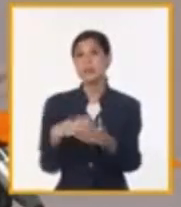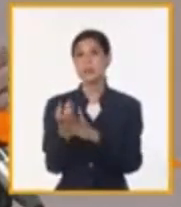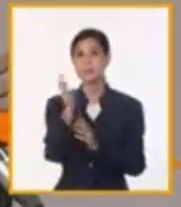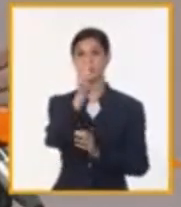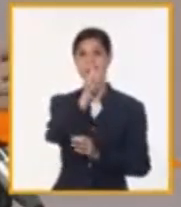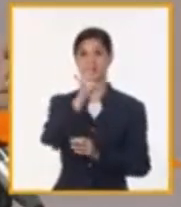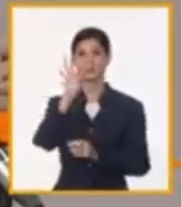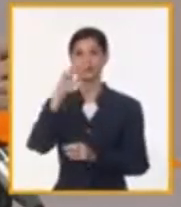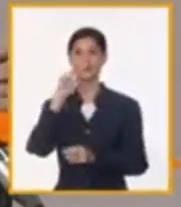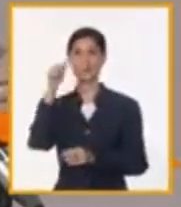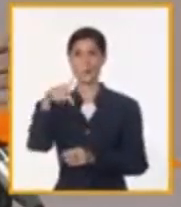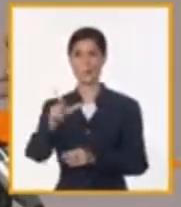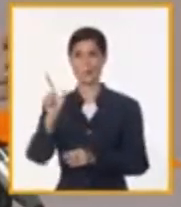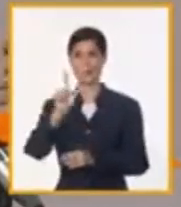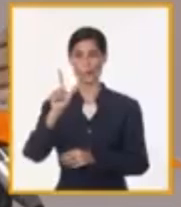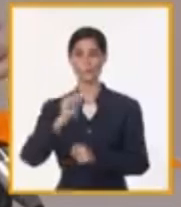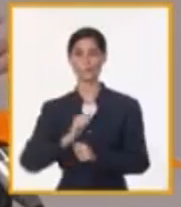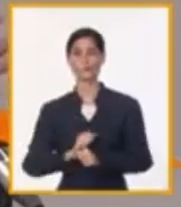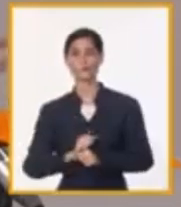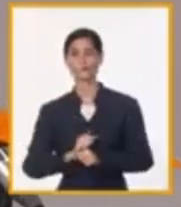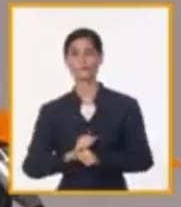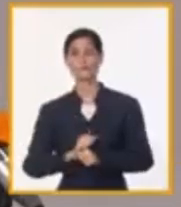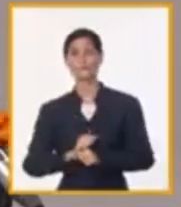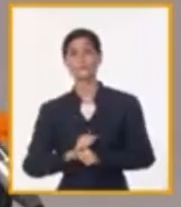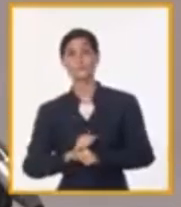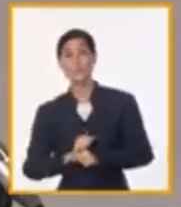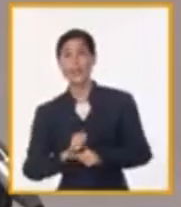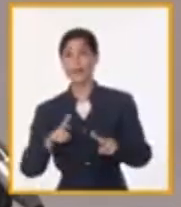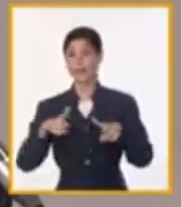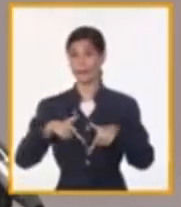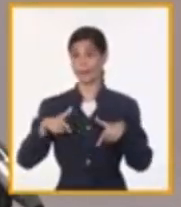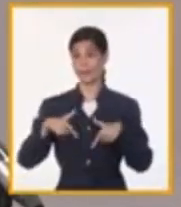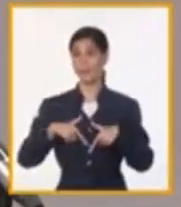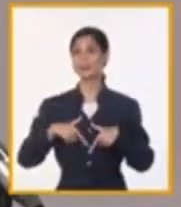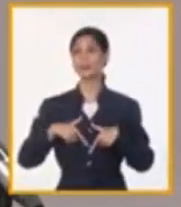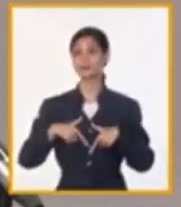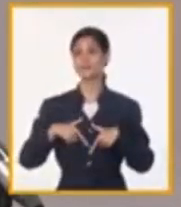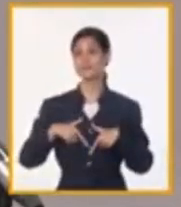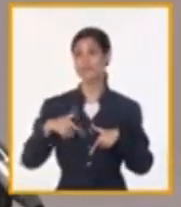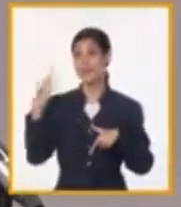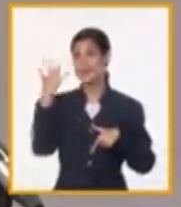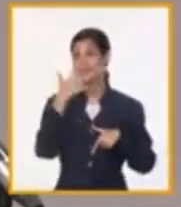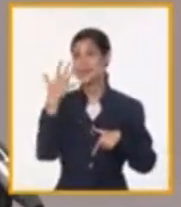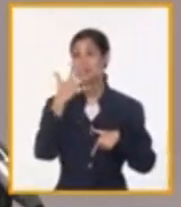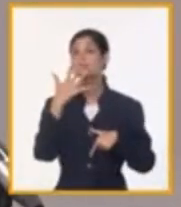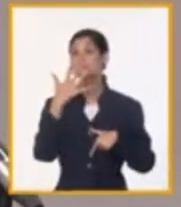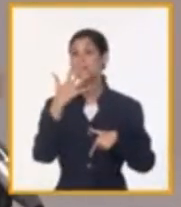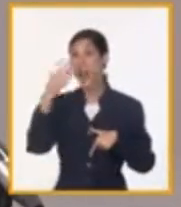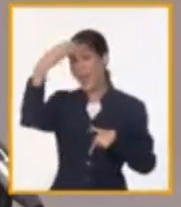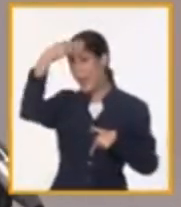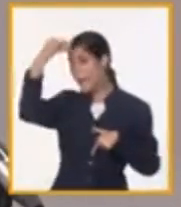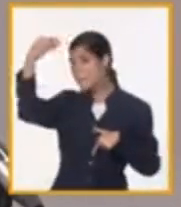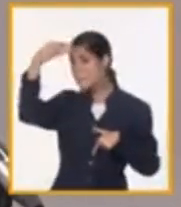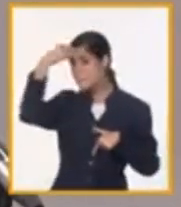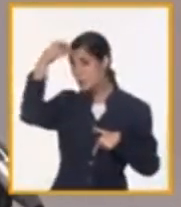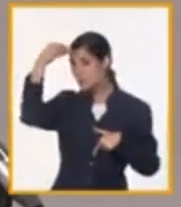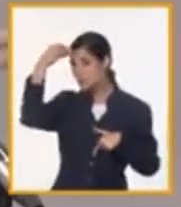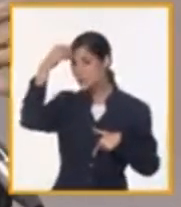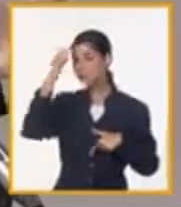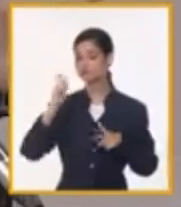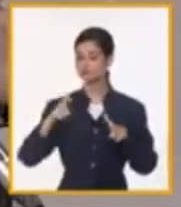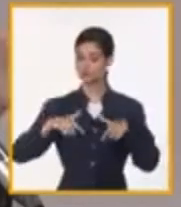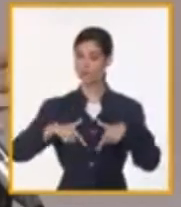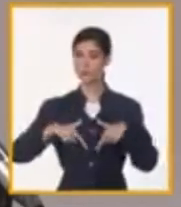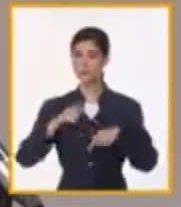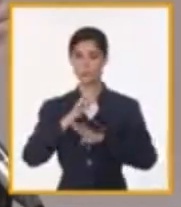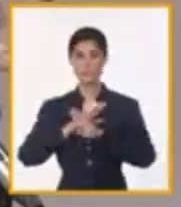el el excandidato presidencial elmundo González decide abandonar el país y en una lo